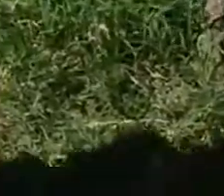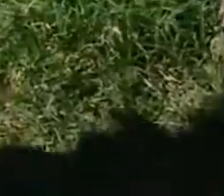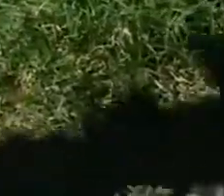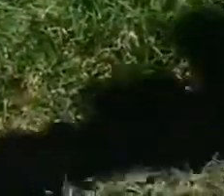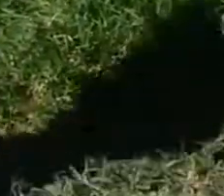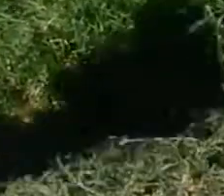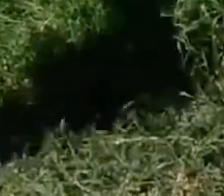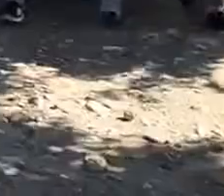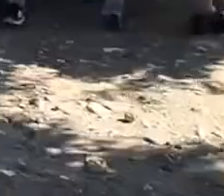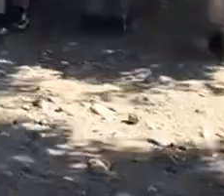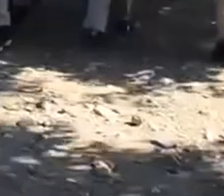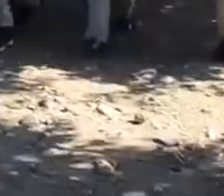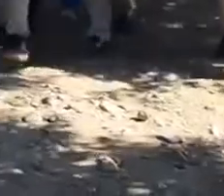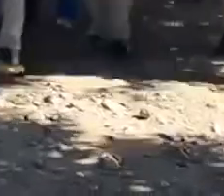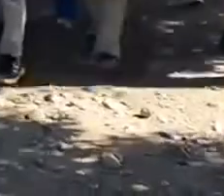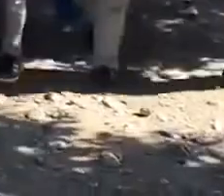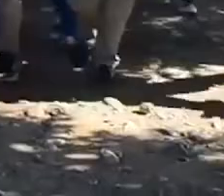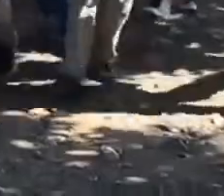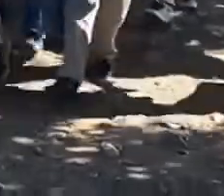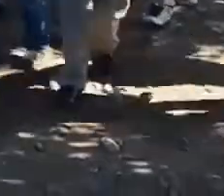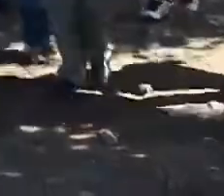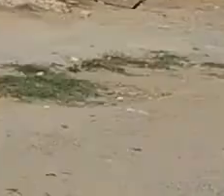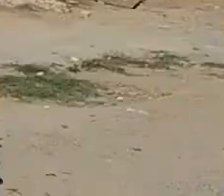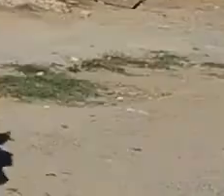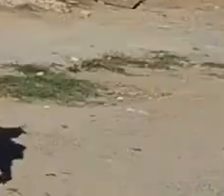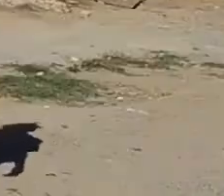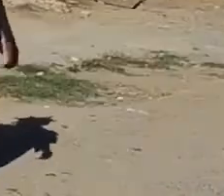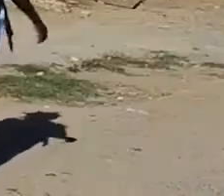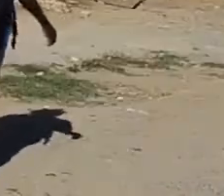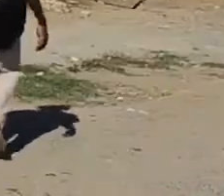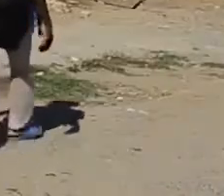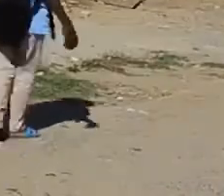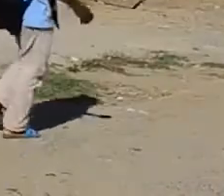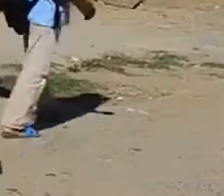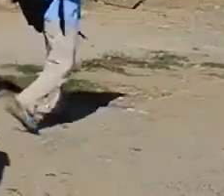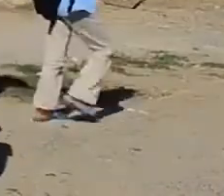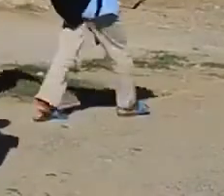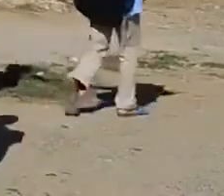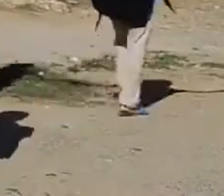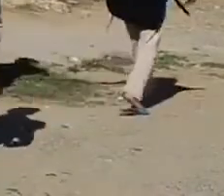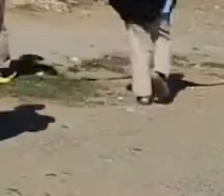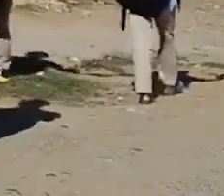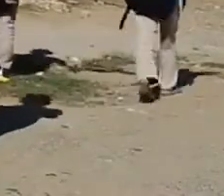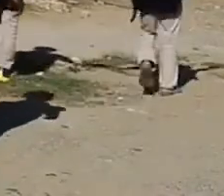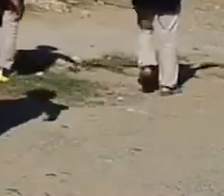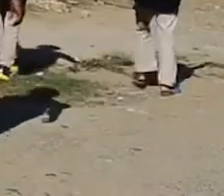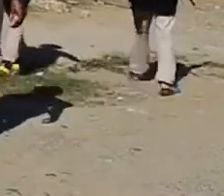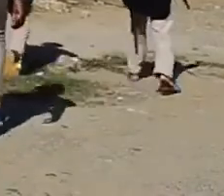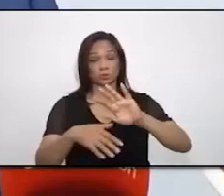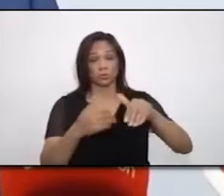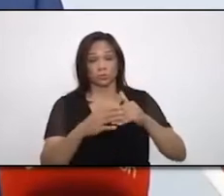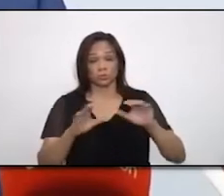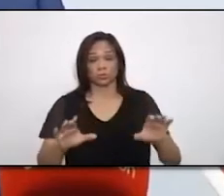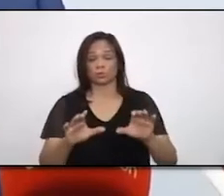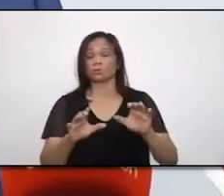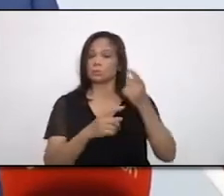sus fundamentos y sus defensas y el rol del Ministerio de Educación es tomar la decisión más adecuada en cada momento,